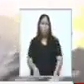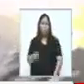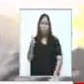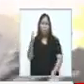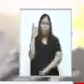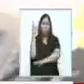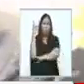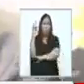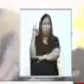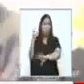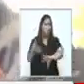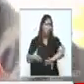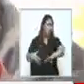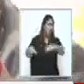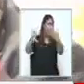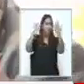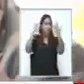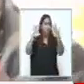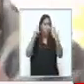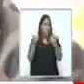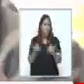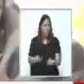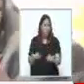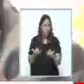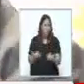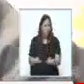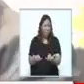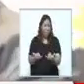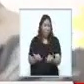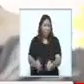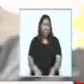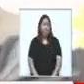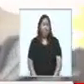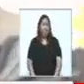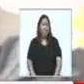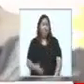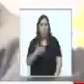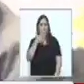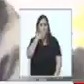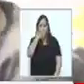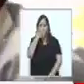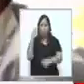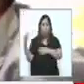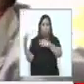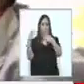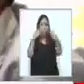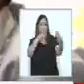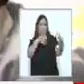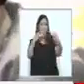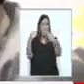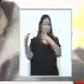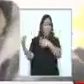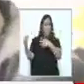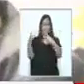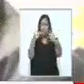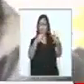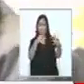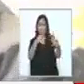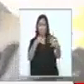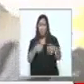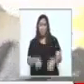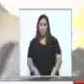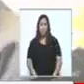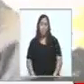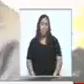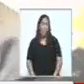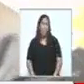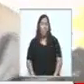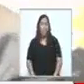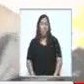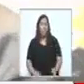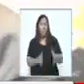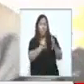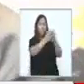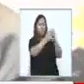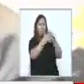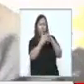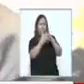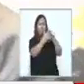convulsionada, a las puertas de una guerra civil, pero eso no le interesa a la oligarquía ni al imperio